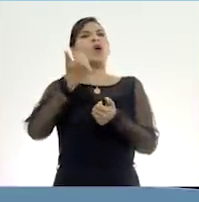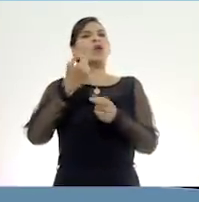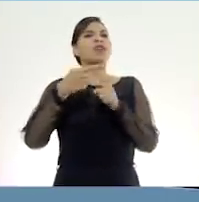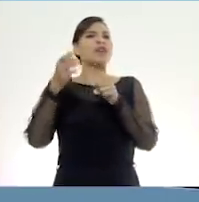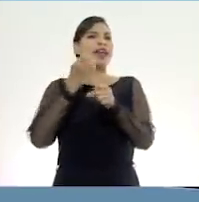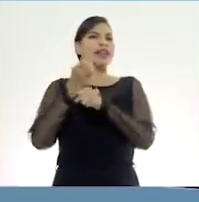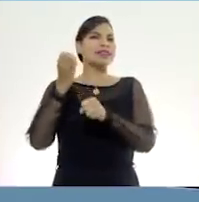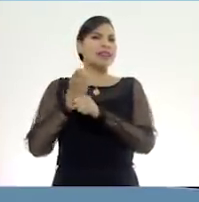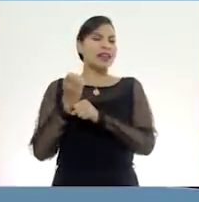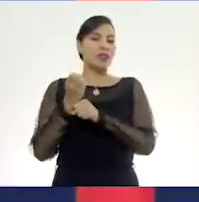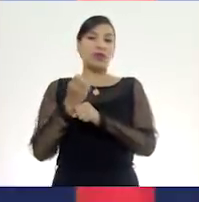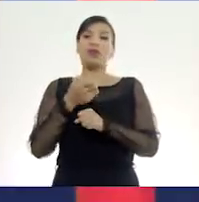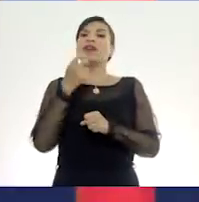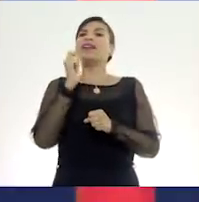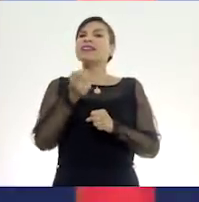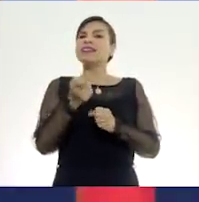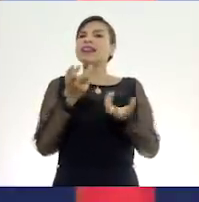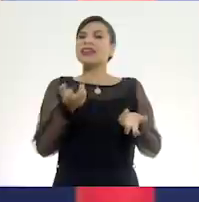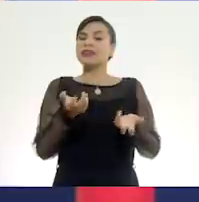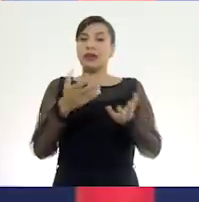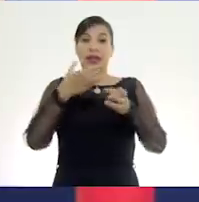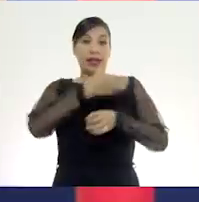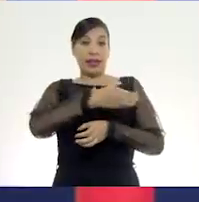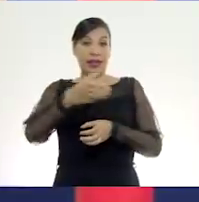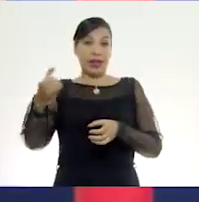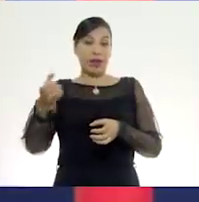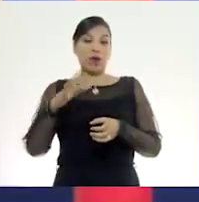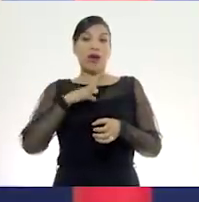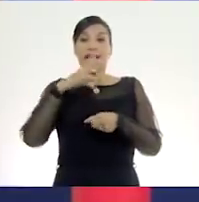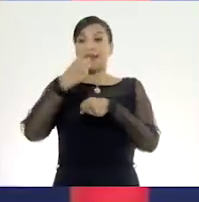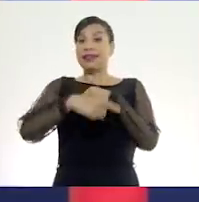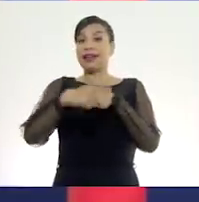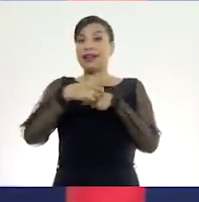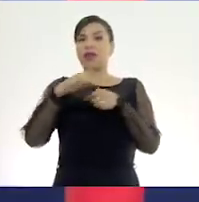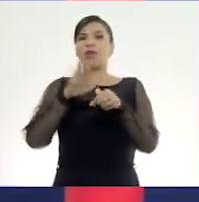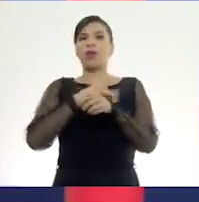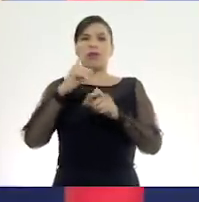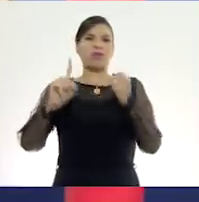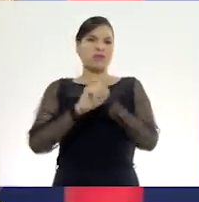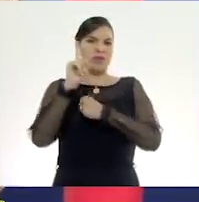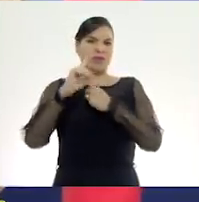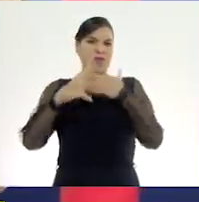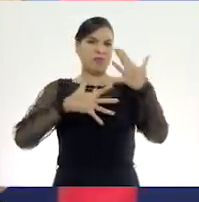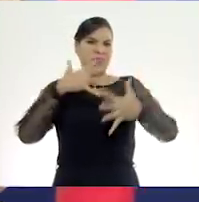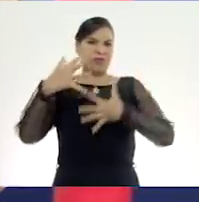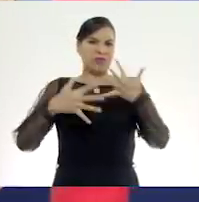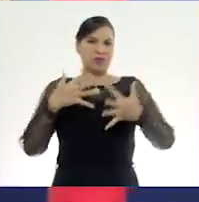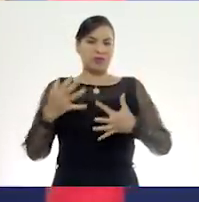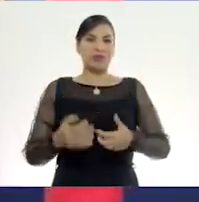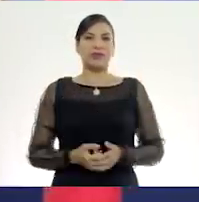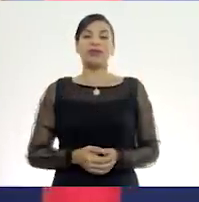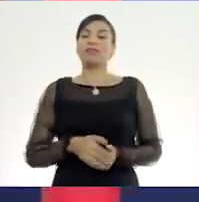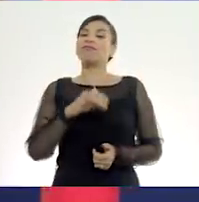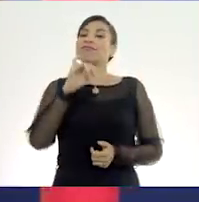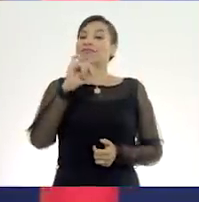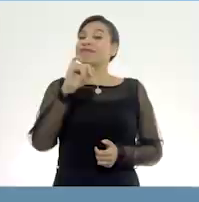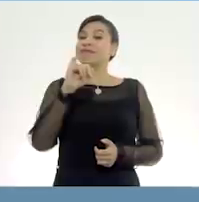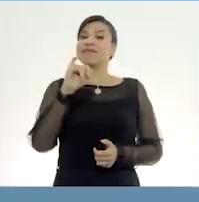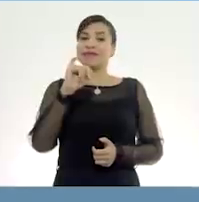estado. Esto quiere decir que el campo se vio muy afectado por el conflicto. Así